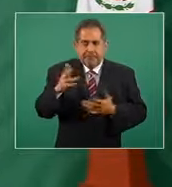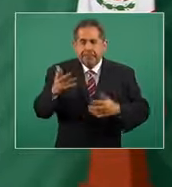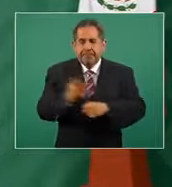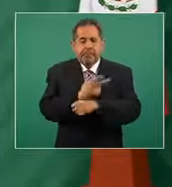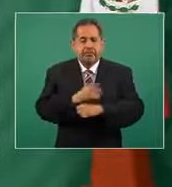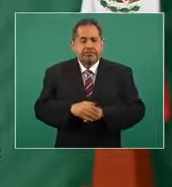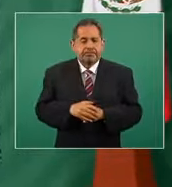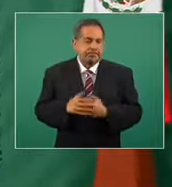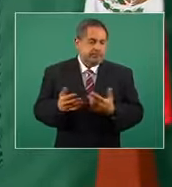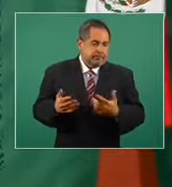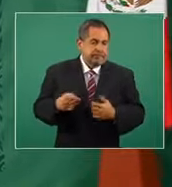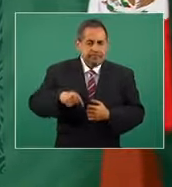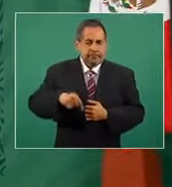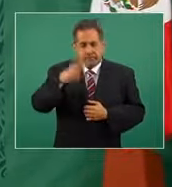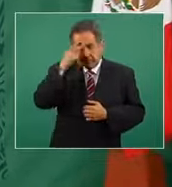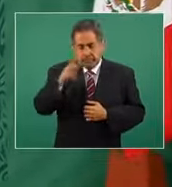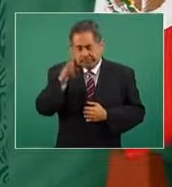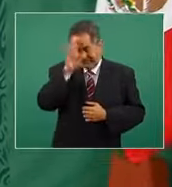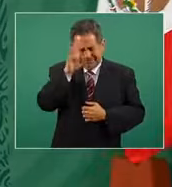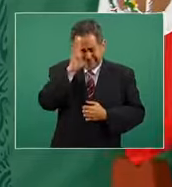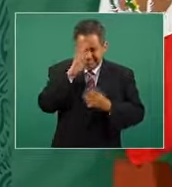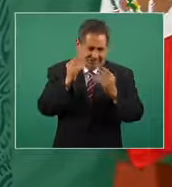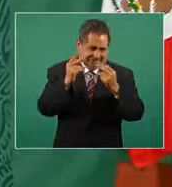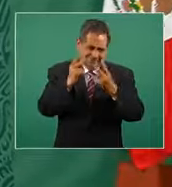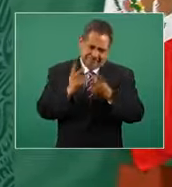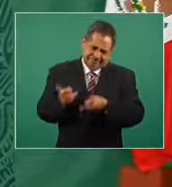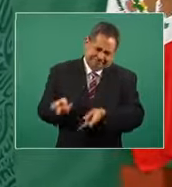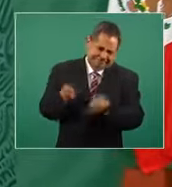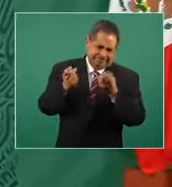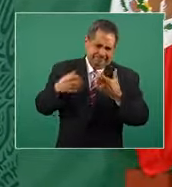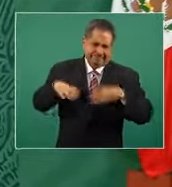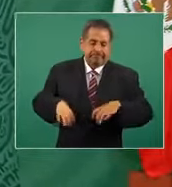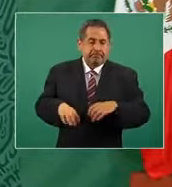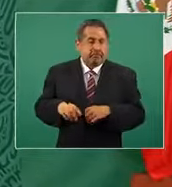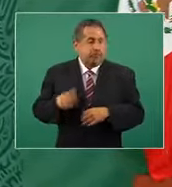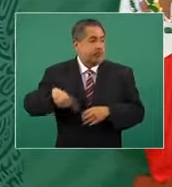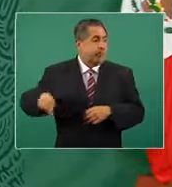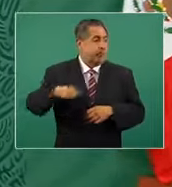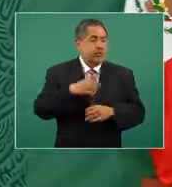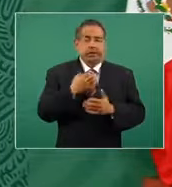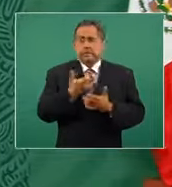en el país, extremo. Se cae la economía,